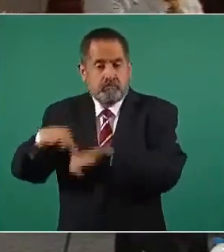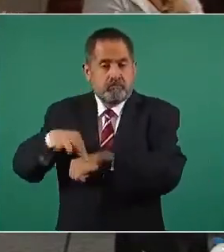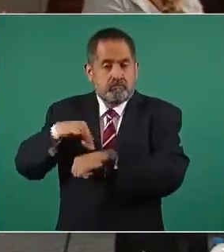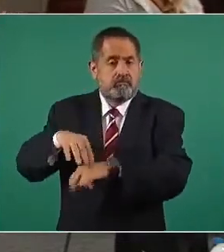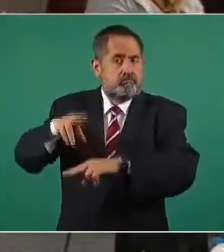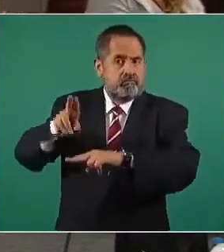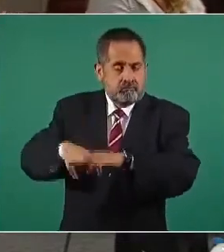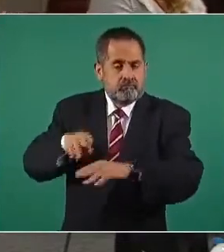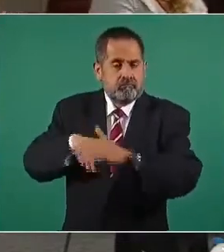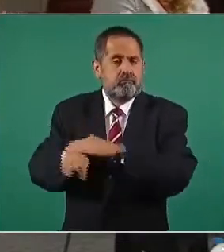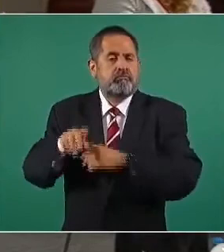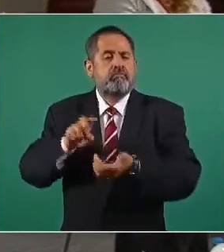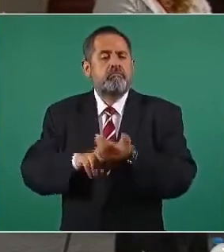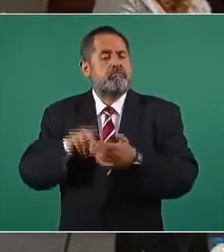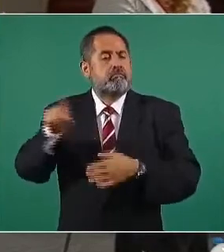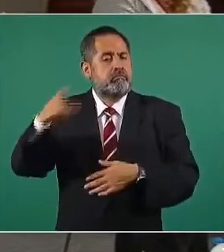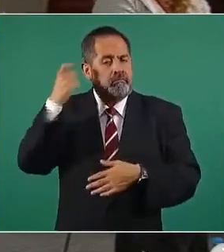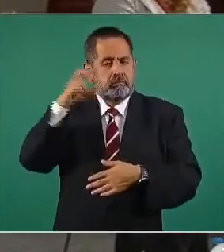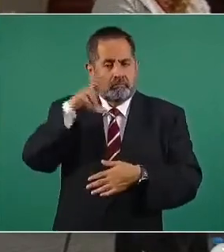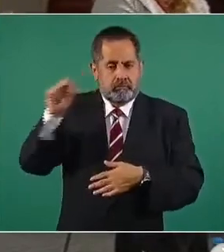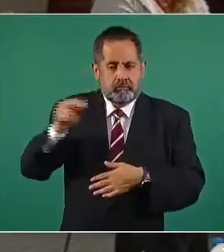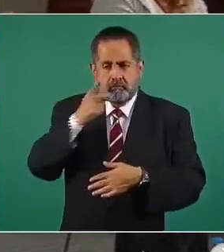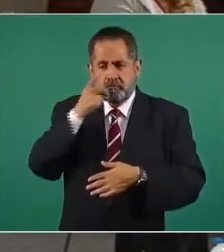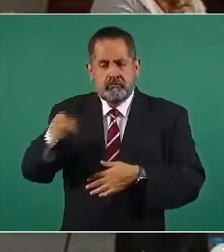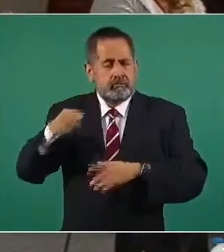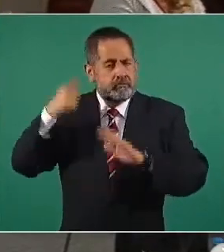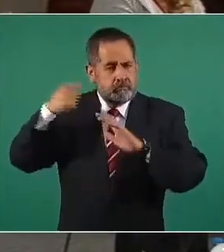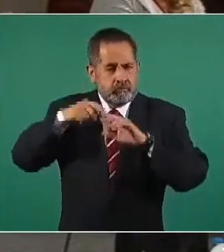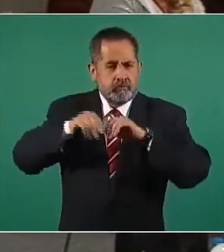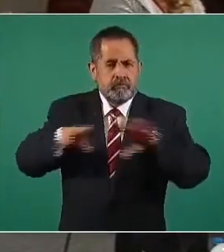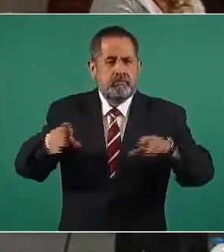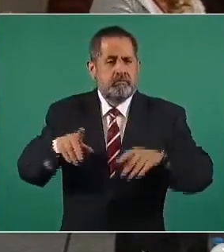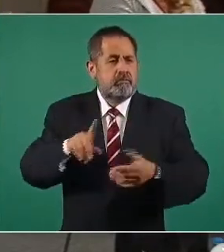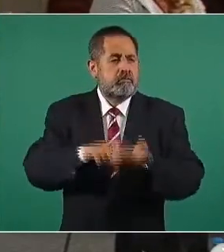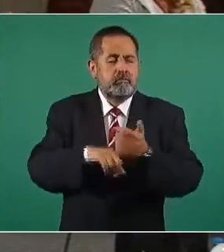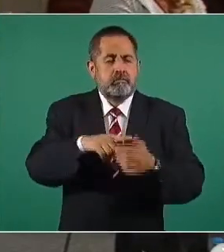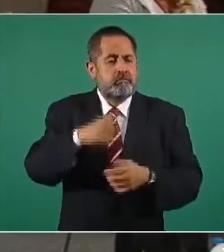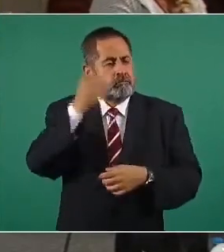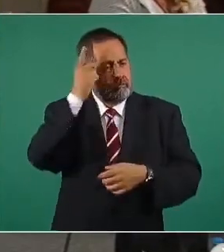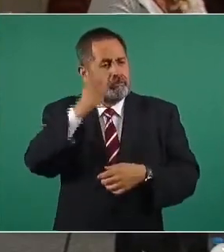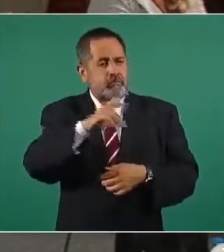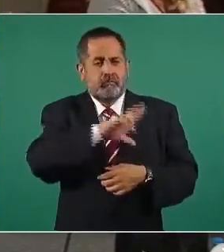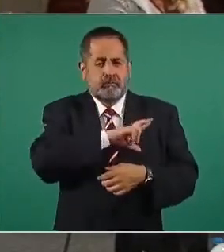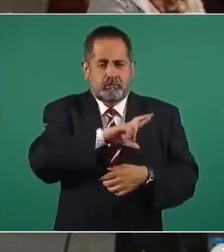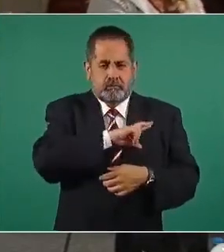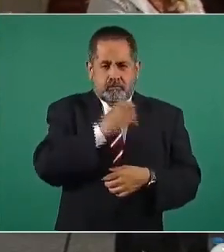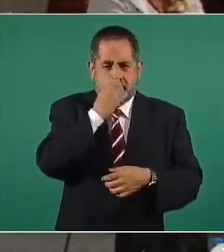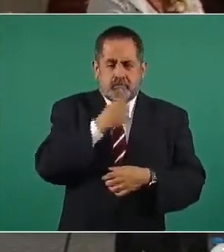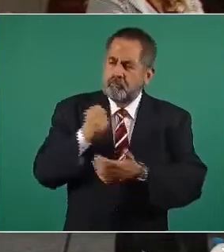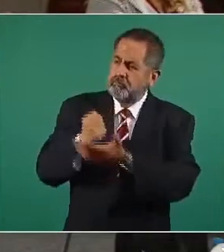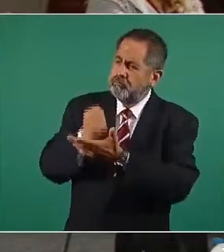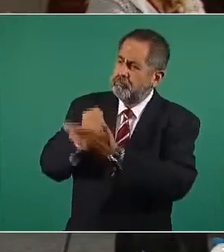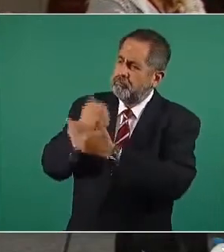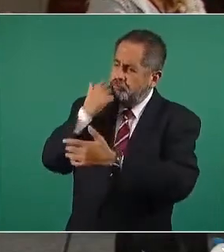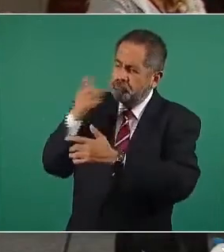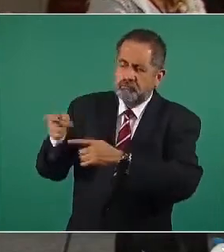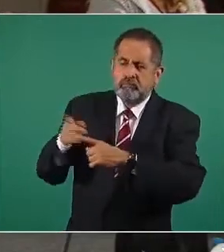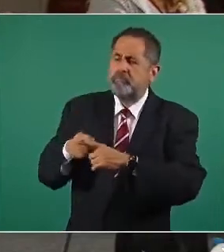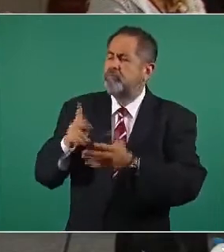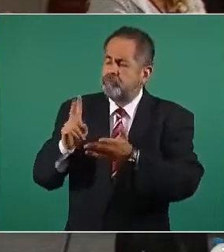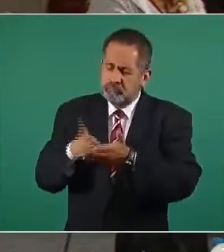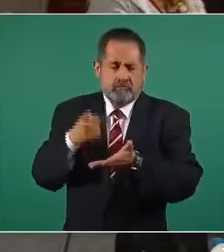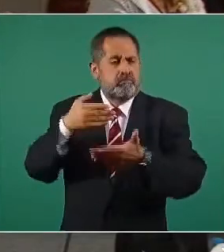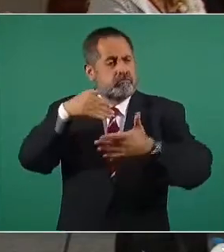Quintana Roo, por ejemplo, difundieron un video en donde propietarios de colegios particulares exigen al gobernador Carlos Joaquín el